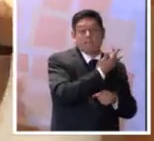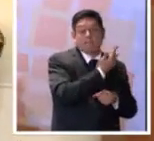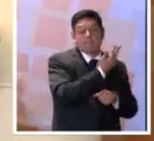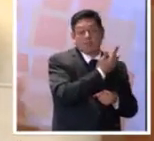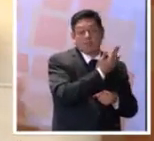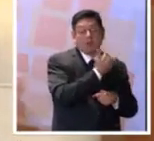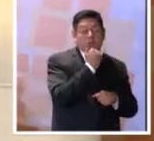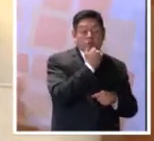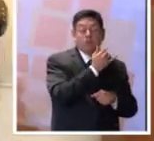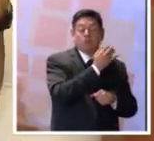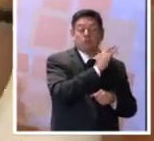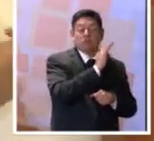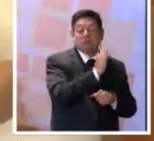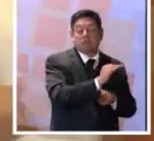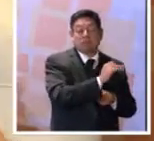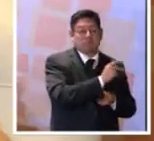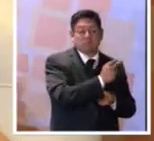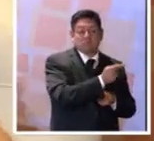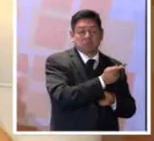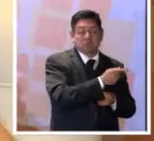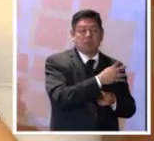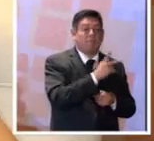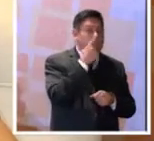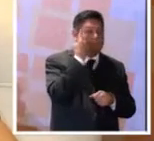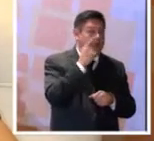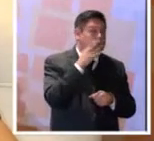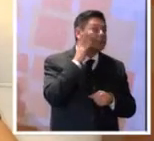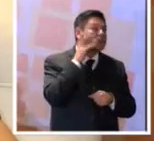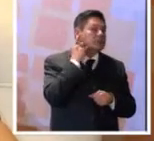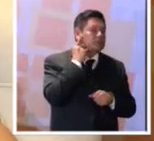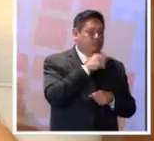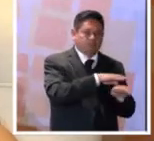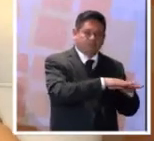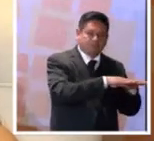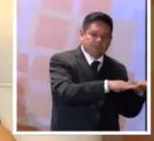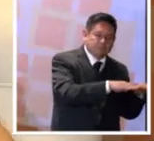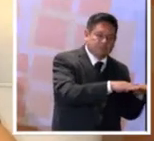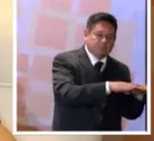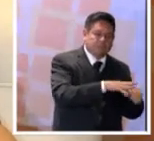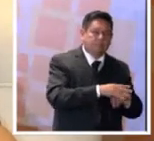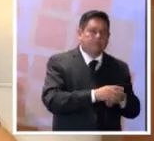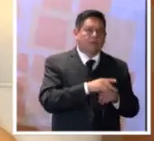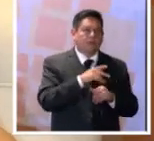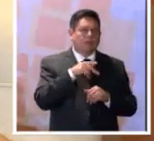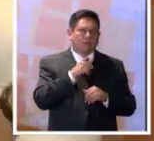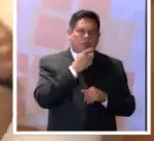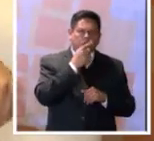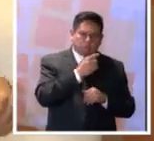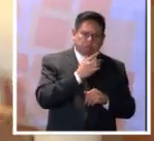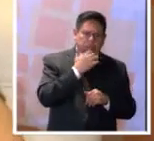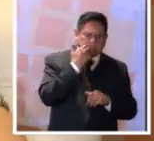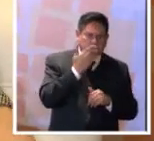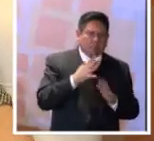en esta ley que vamos a tomar como una ley referente. En aquel momento también